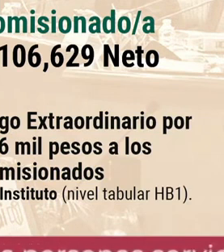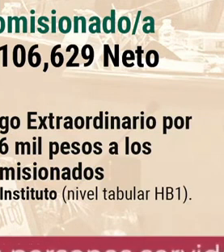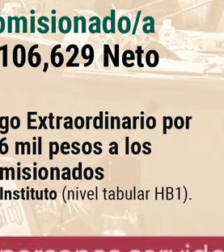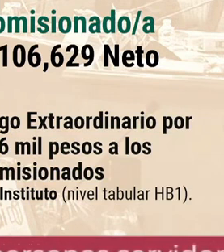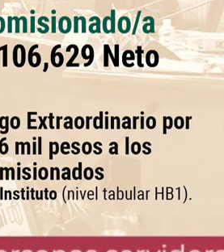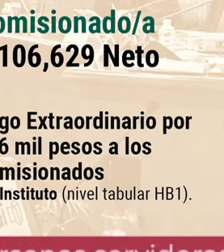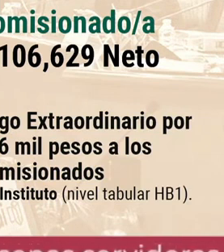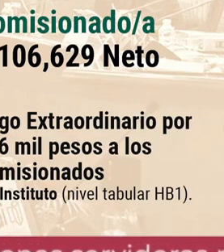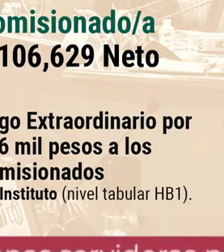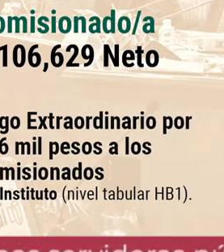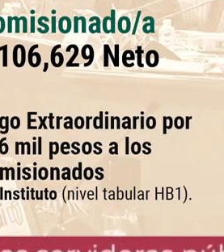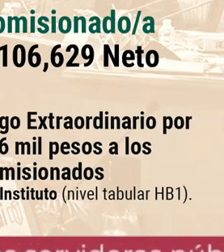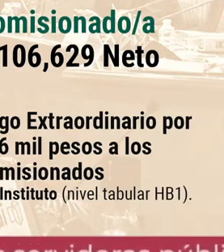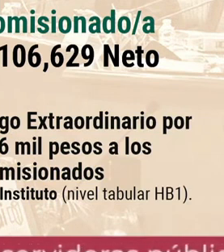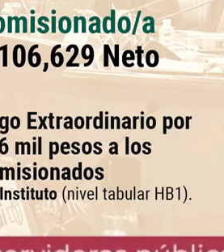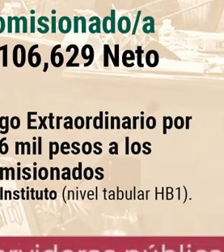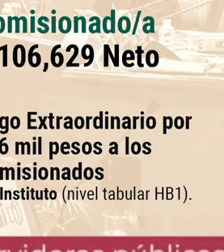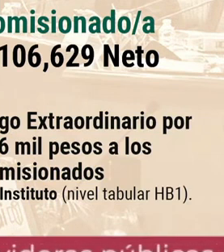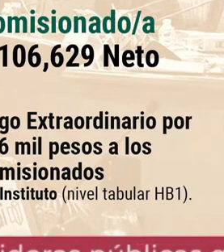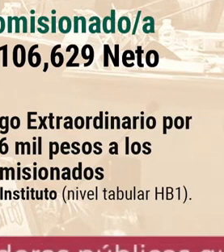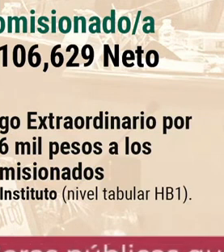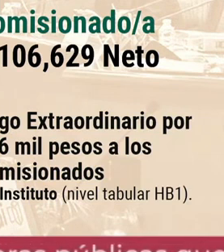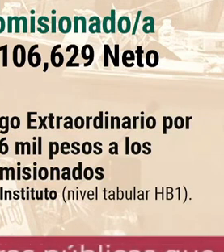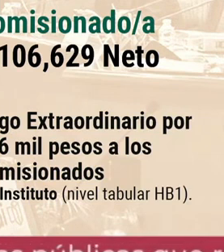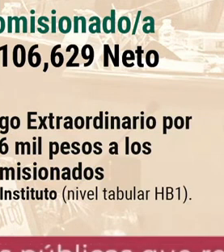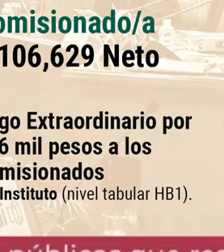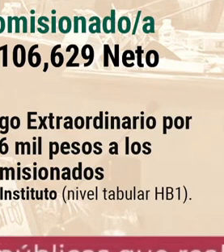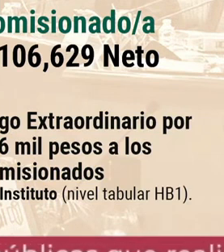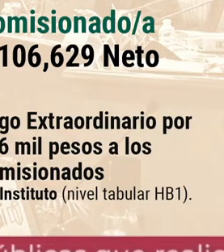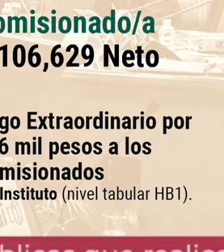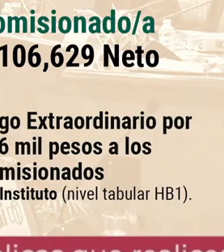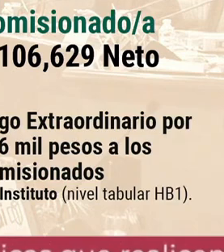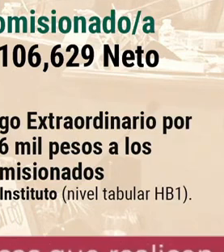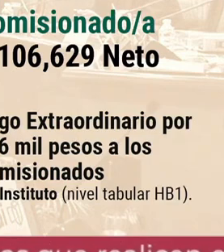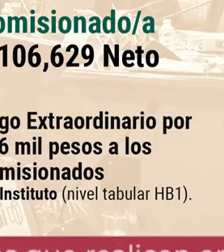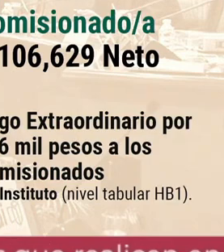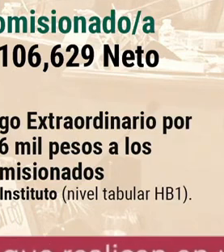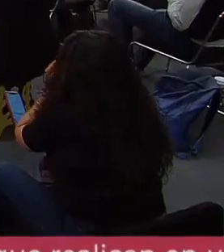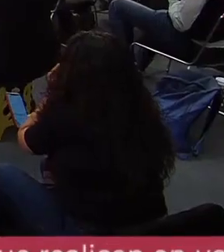Ahora estamos buscando. A ver, pon